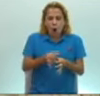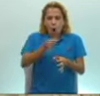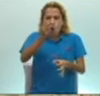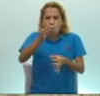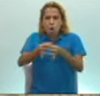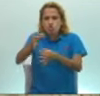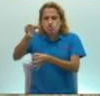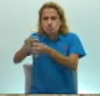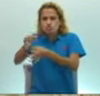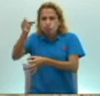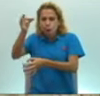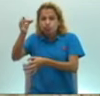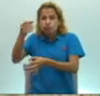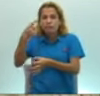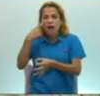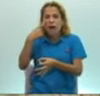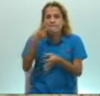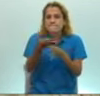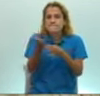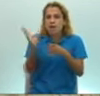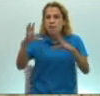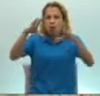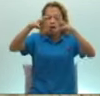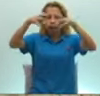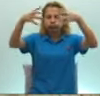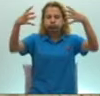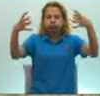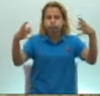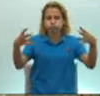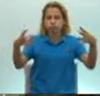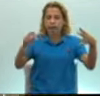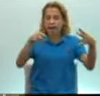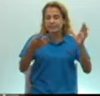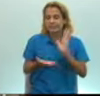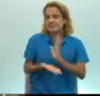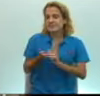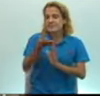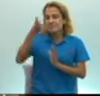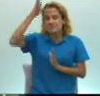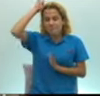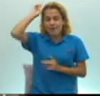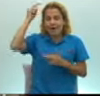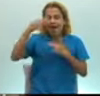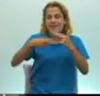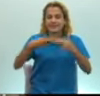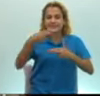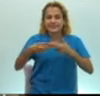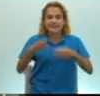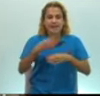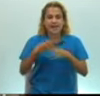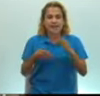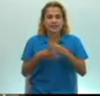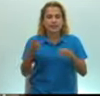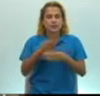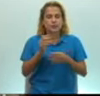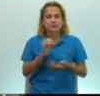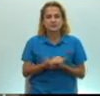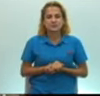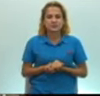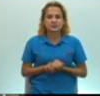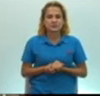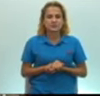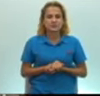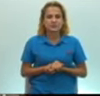el diseño de las columnas. Sin embargo, hay una cúpula y eso me está dando la idea de lo que lograron desarrollar los romanos en